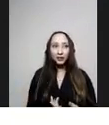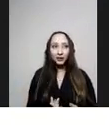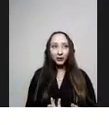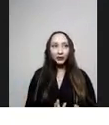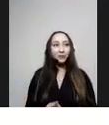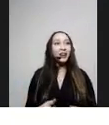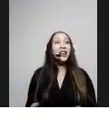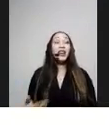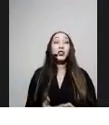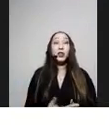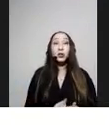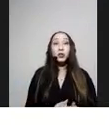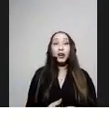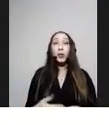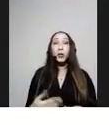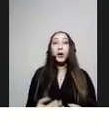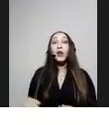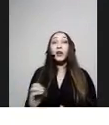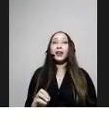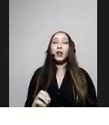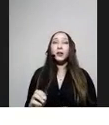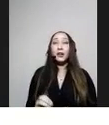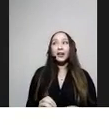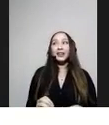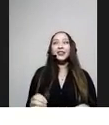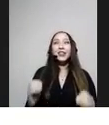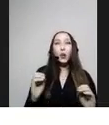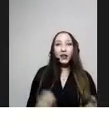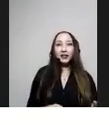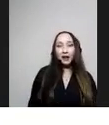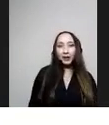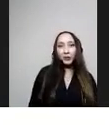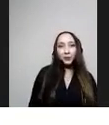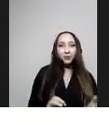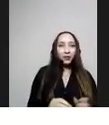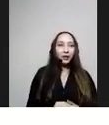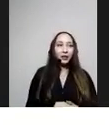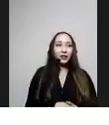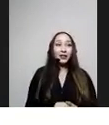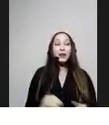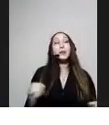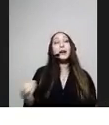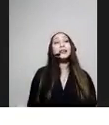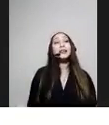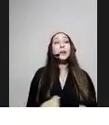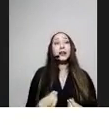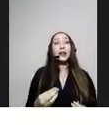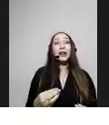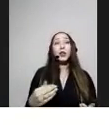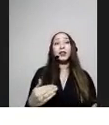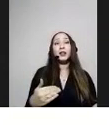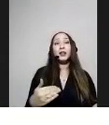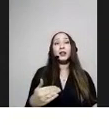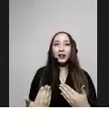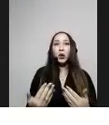de decisiones. En otros estudios se ha comprobado que los meditadores que tienen 50 años tienen la misma cantidad de materia gris en la